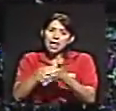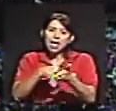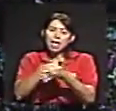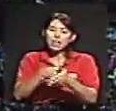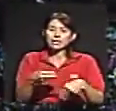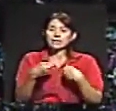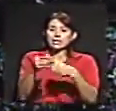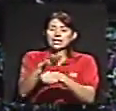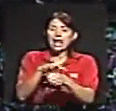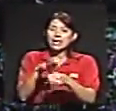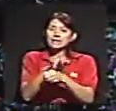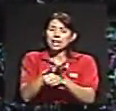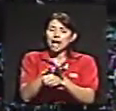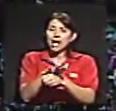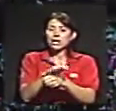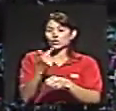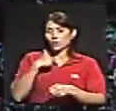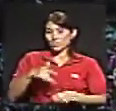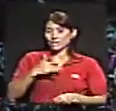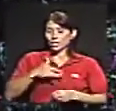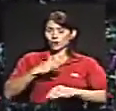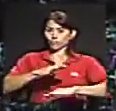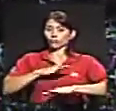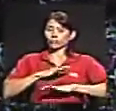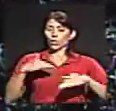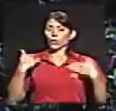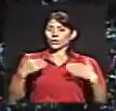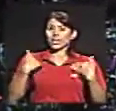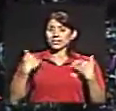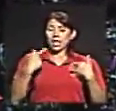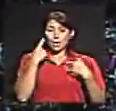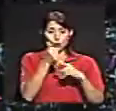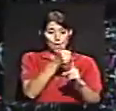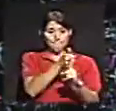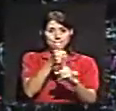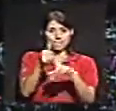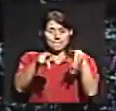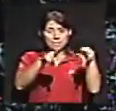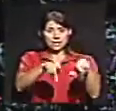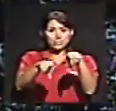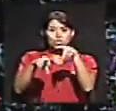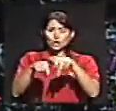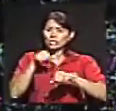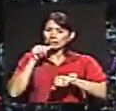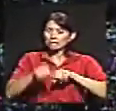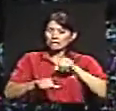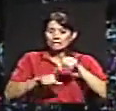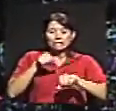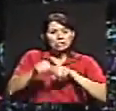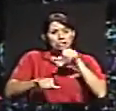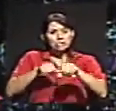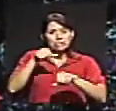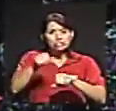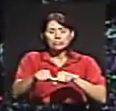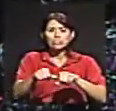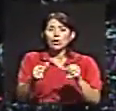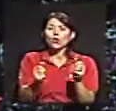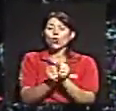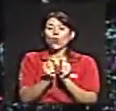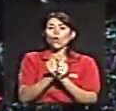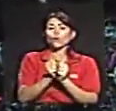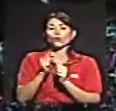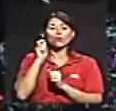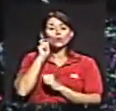muy contenta y muy satisfecha de que esta lucha que han dado los ciudadanos con la regidora, hoy ya,